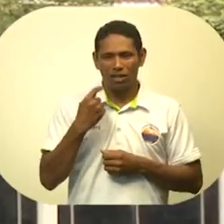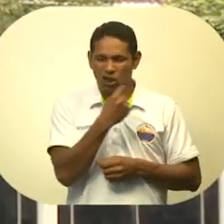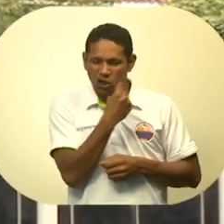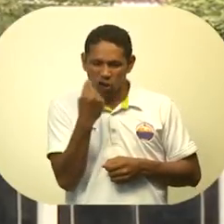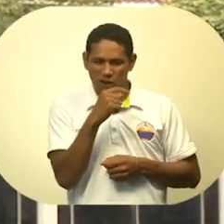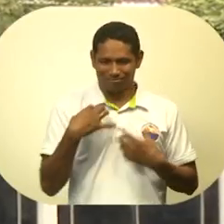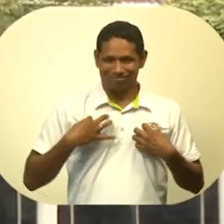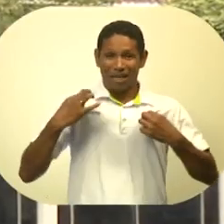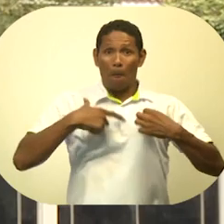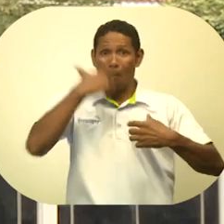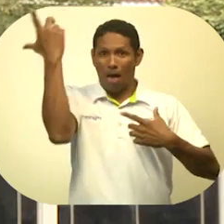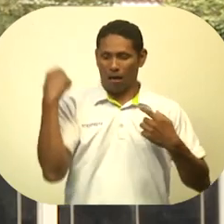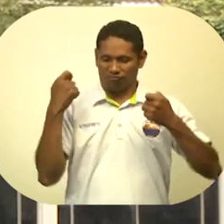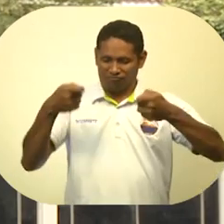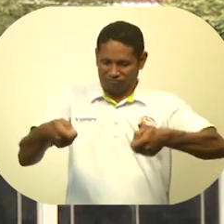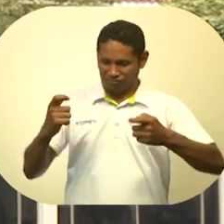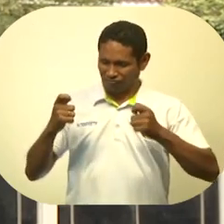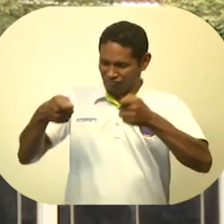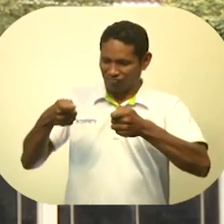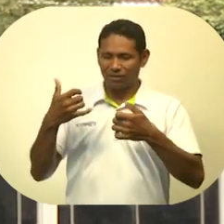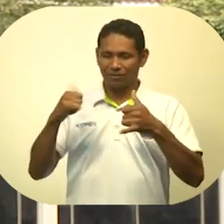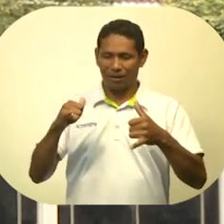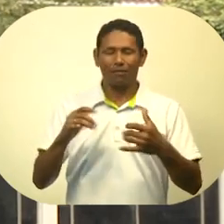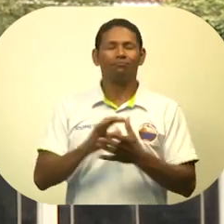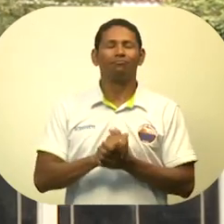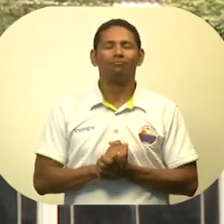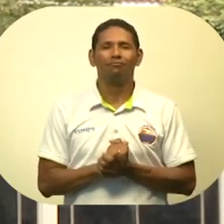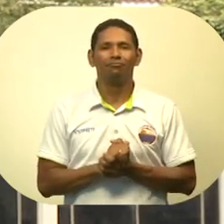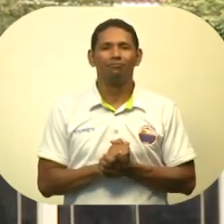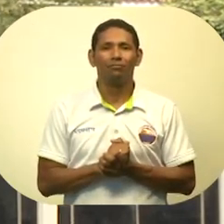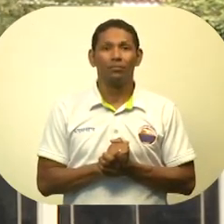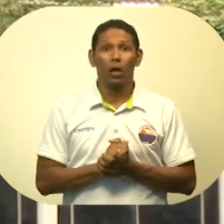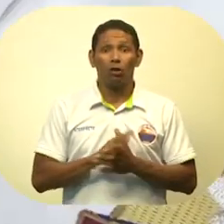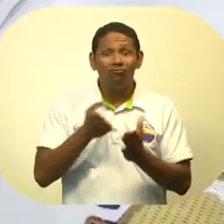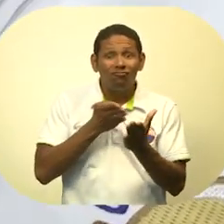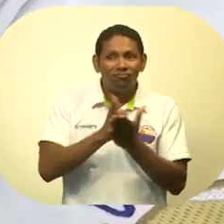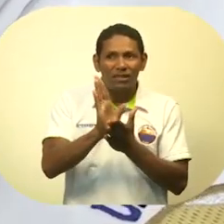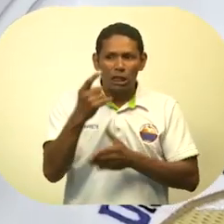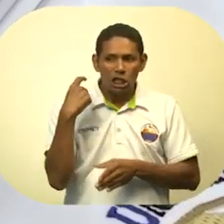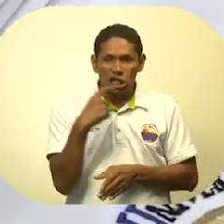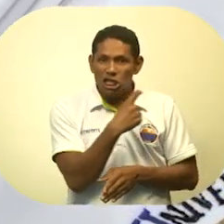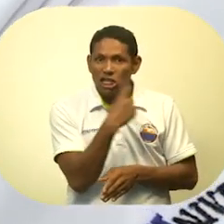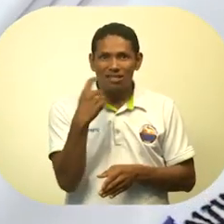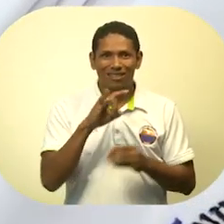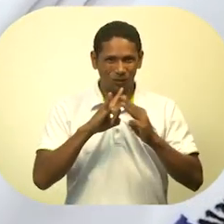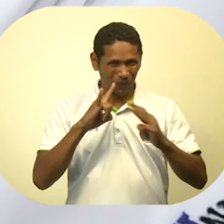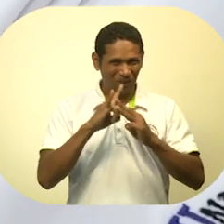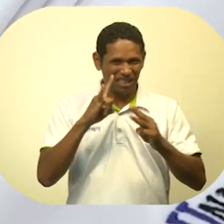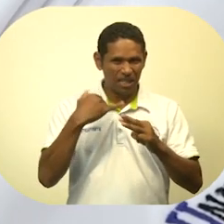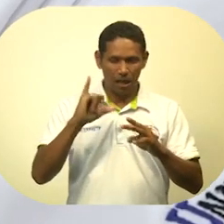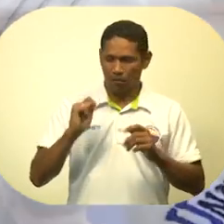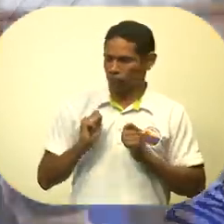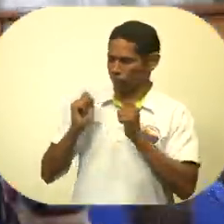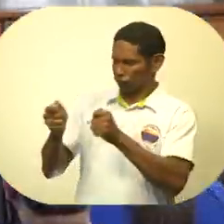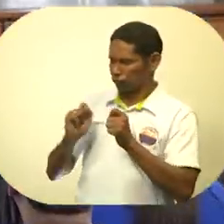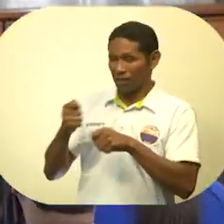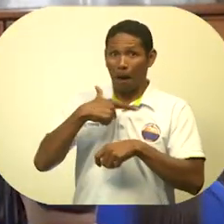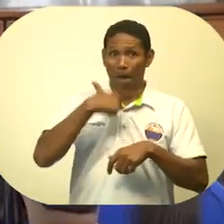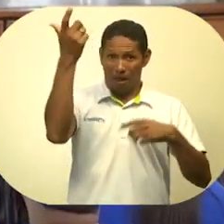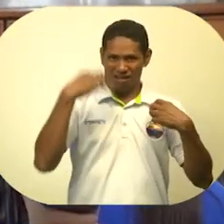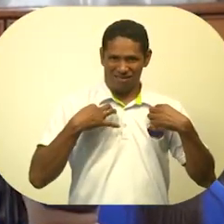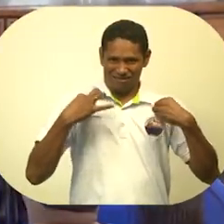estudiantes recibieron sus batas blancas por parte de sus docentes y directivos del programa. El programa de odontología de la Universidad del Magdalena realizó